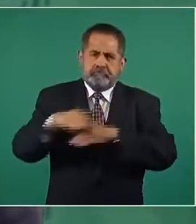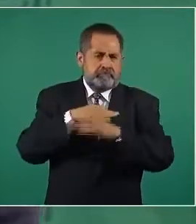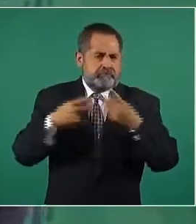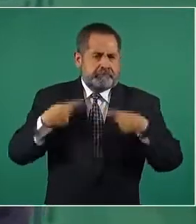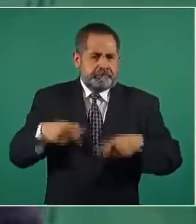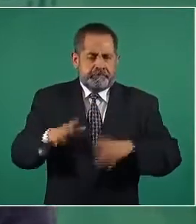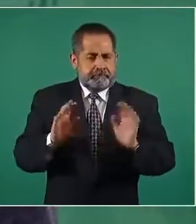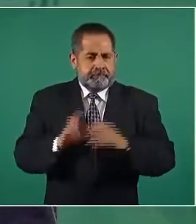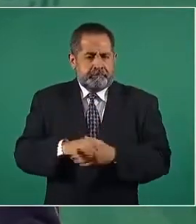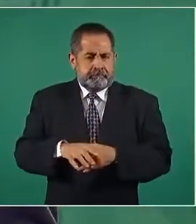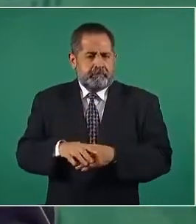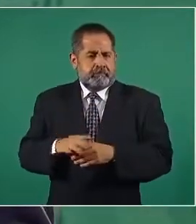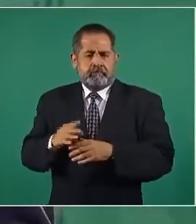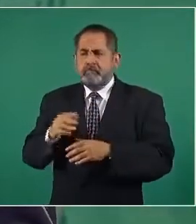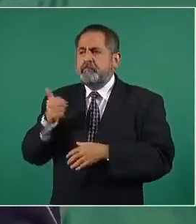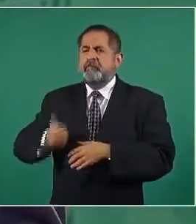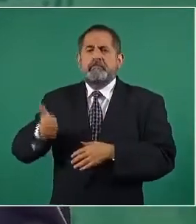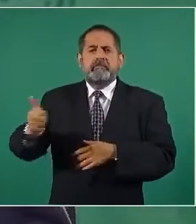humanos, la intimidad.